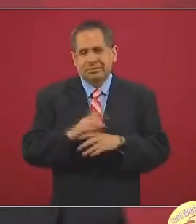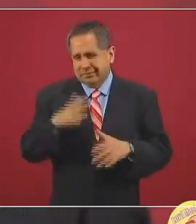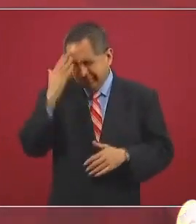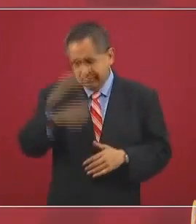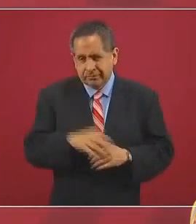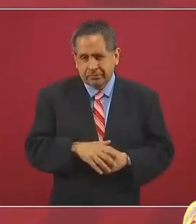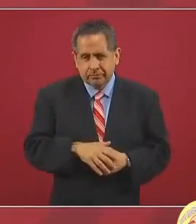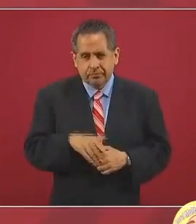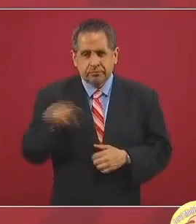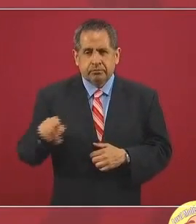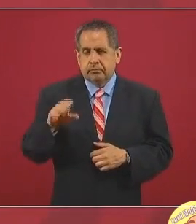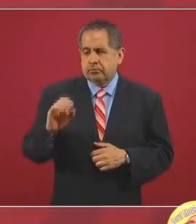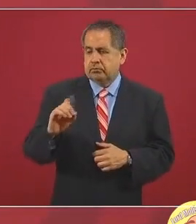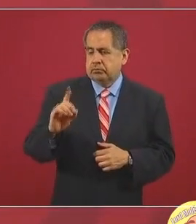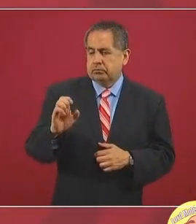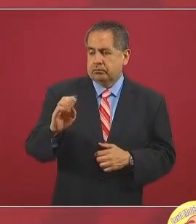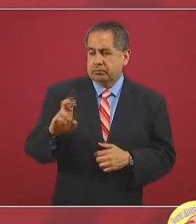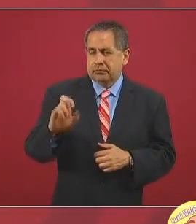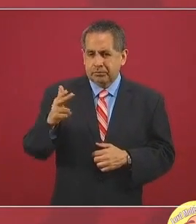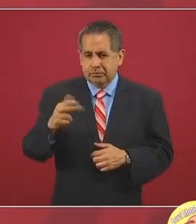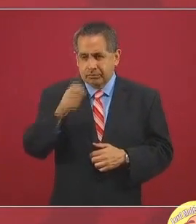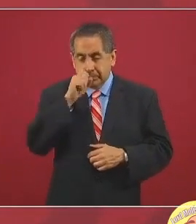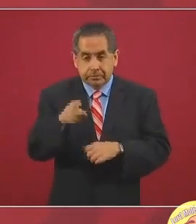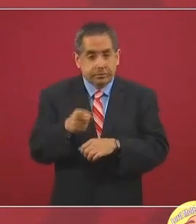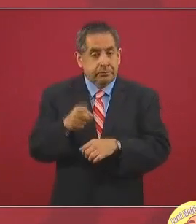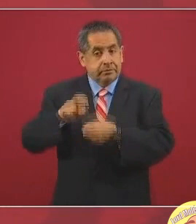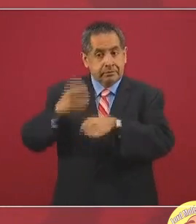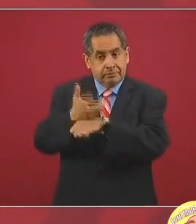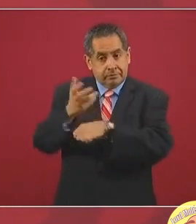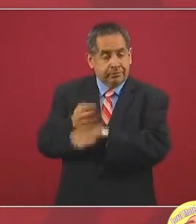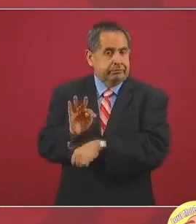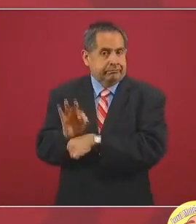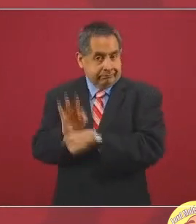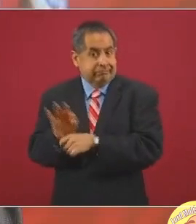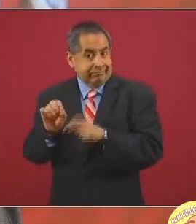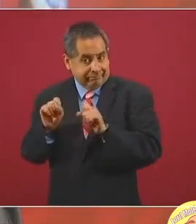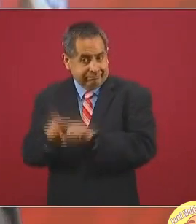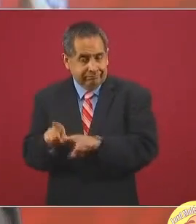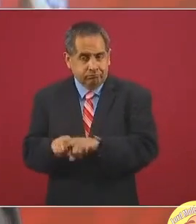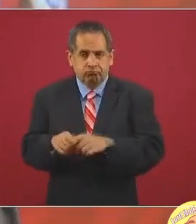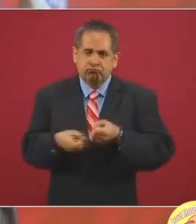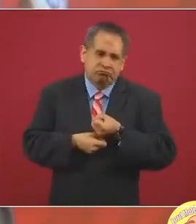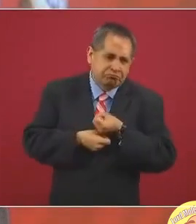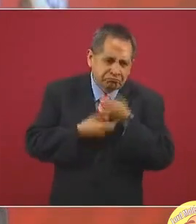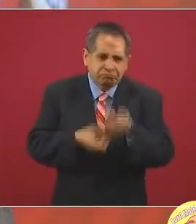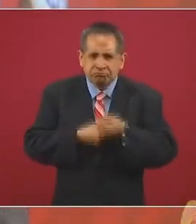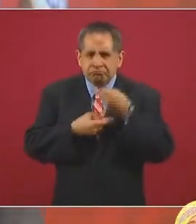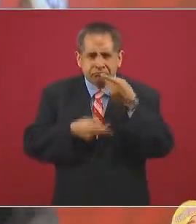pero el señor Odebrecht, como testigo protegido en Estados Unidos, dio a